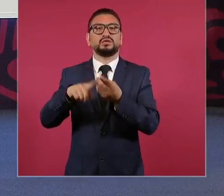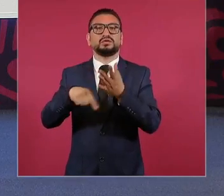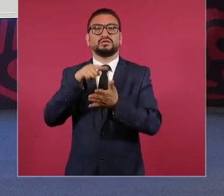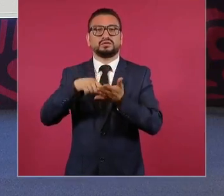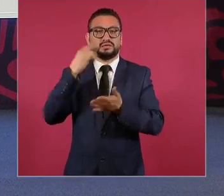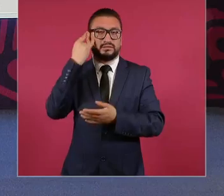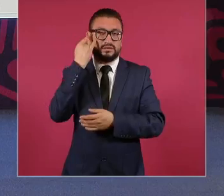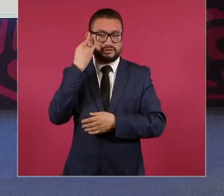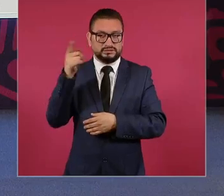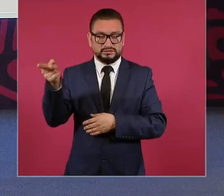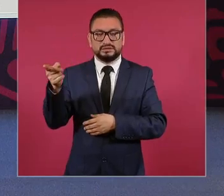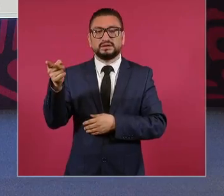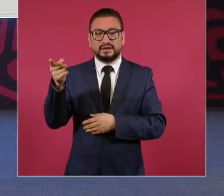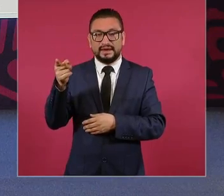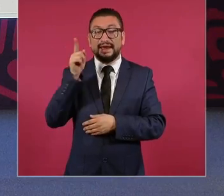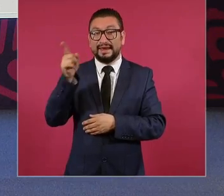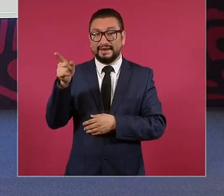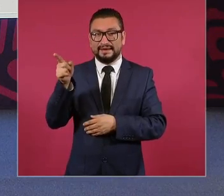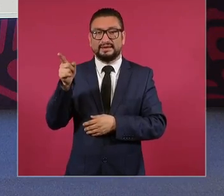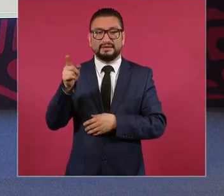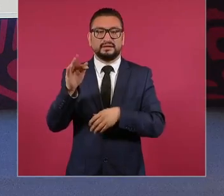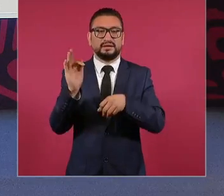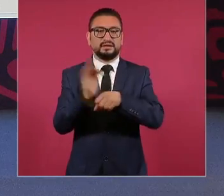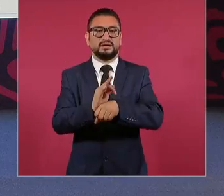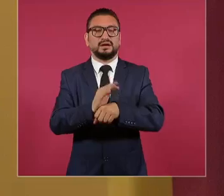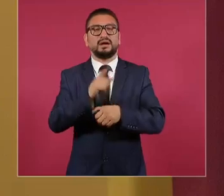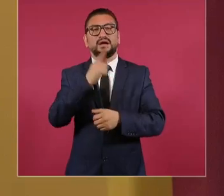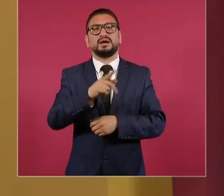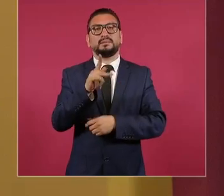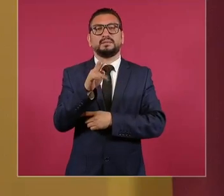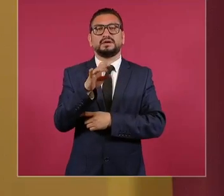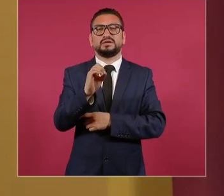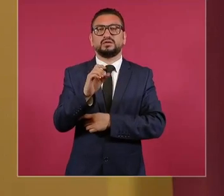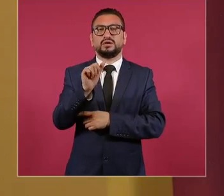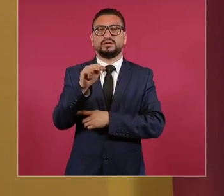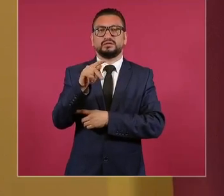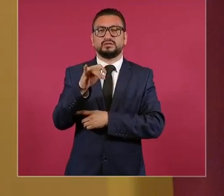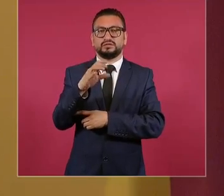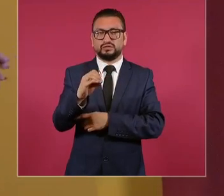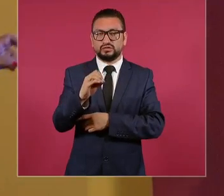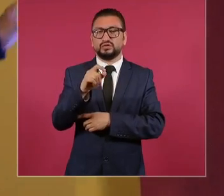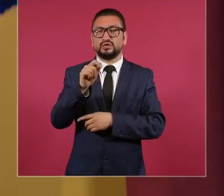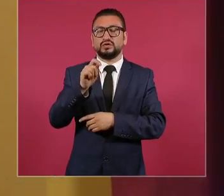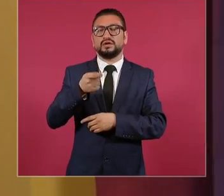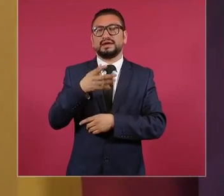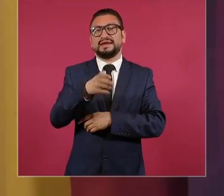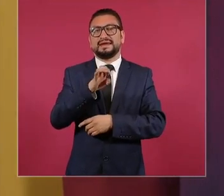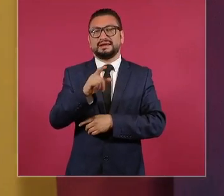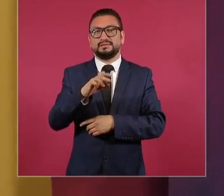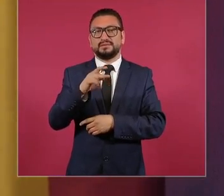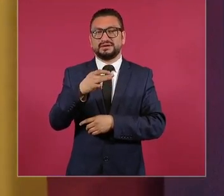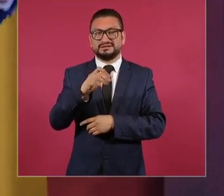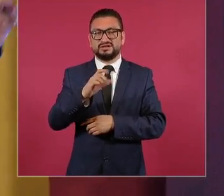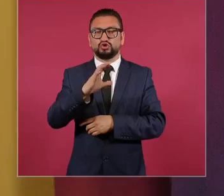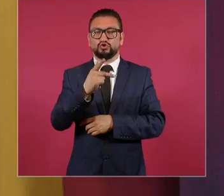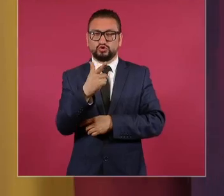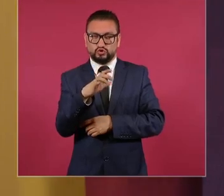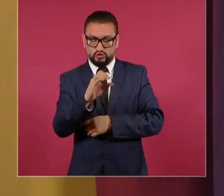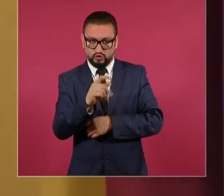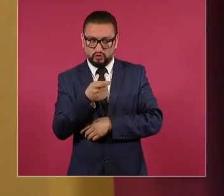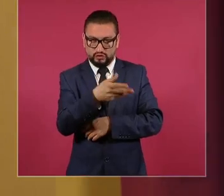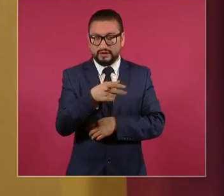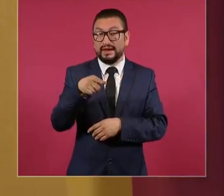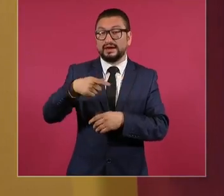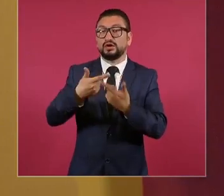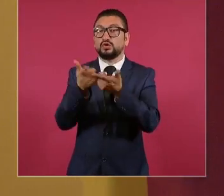Campeche. Ella da beneficios a Pedro Antonio Manchas, el Cholo, quien pertenece al